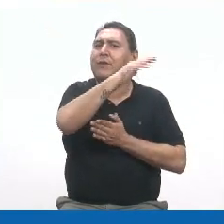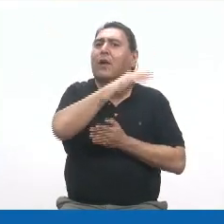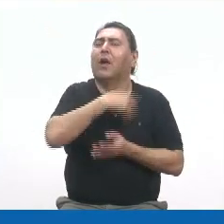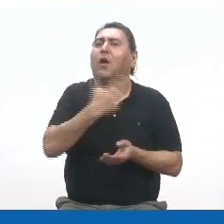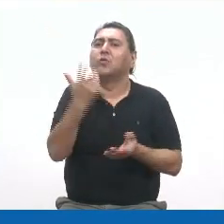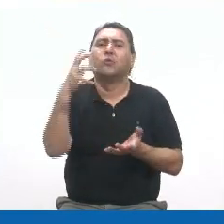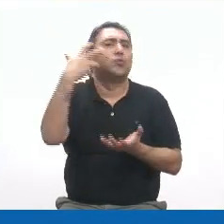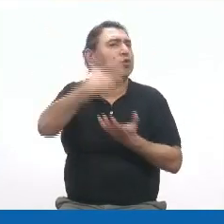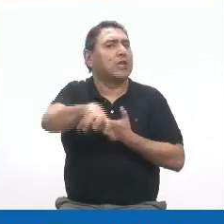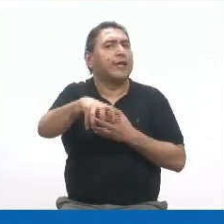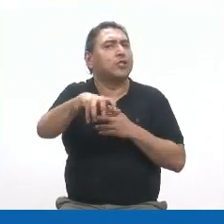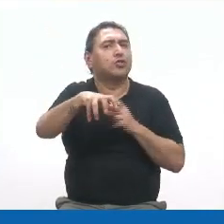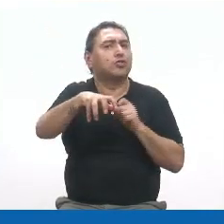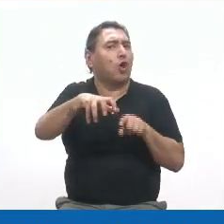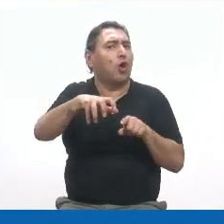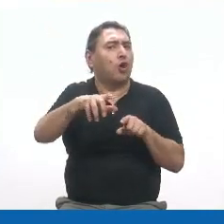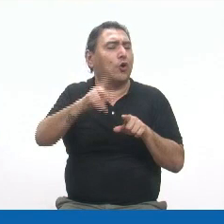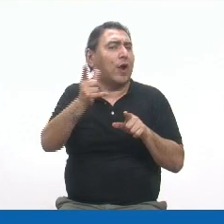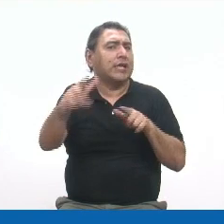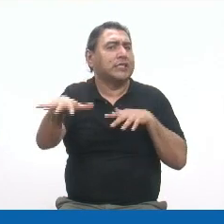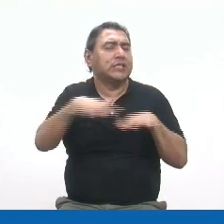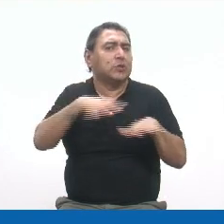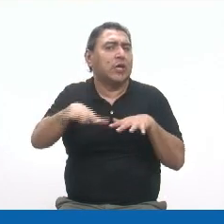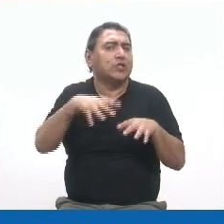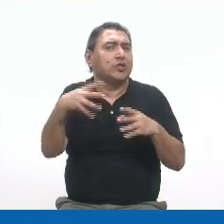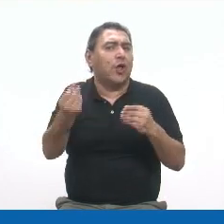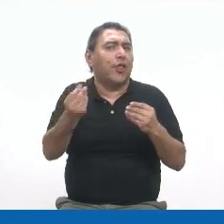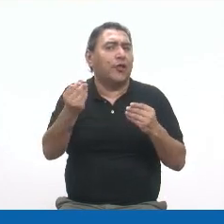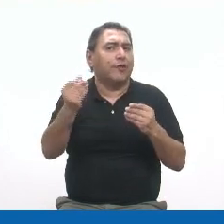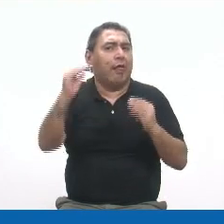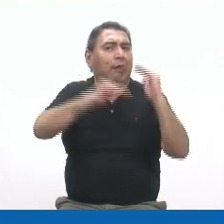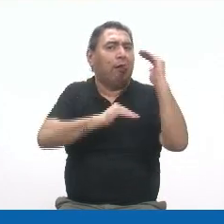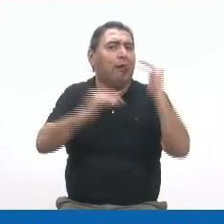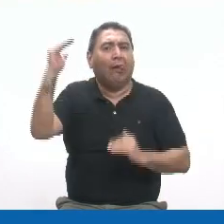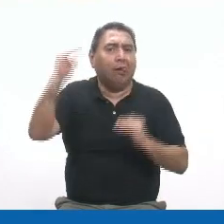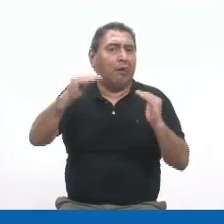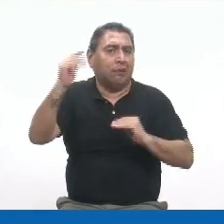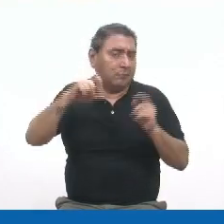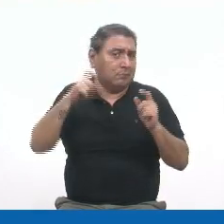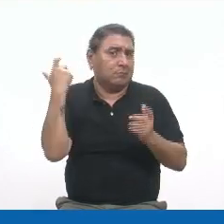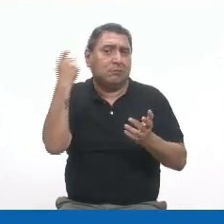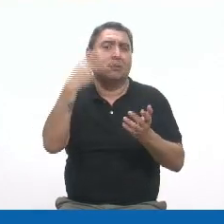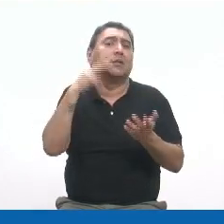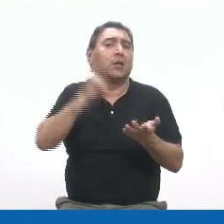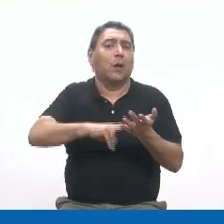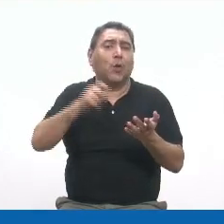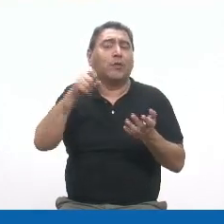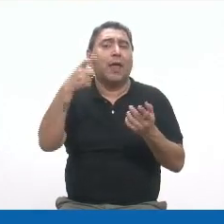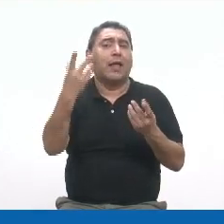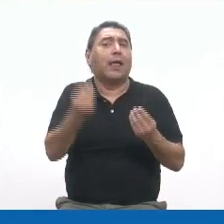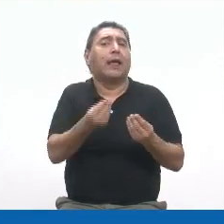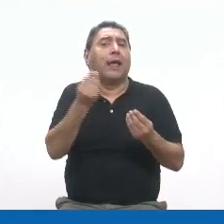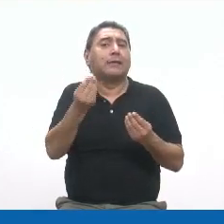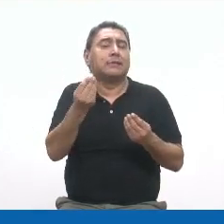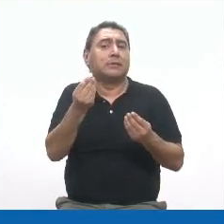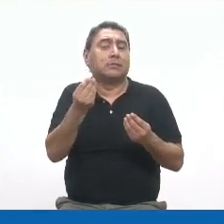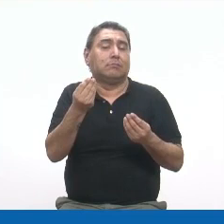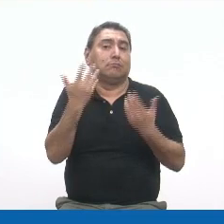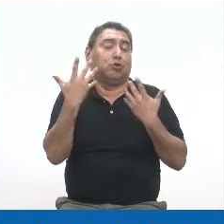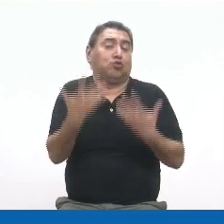un sector en una situación de desigualdad tributaria que es, por